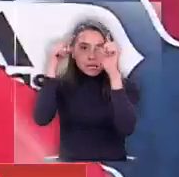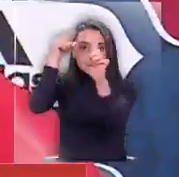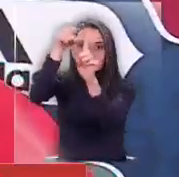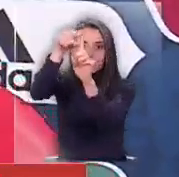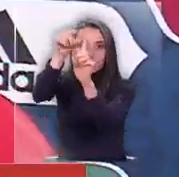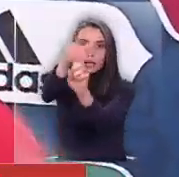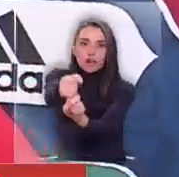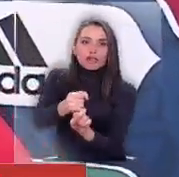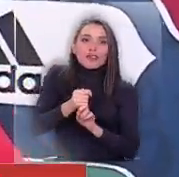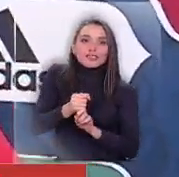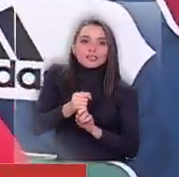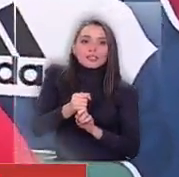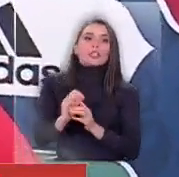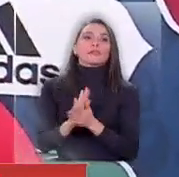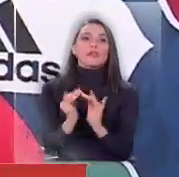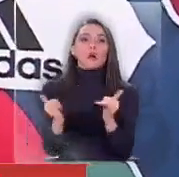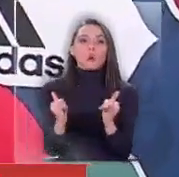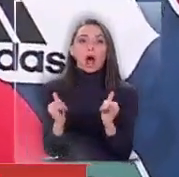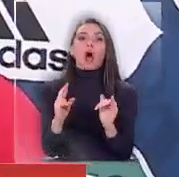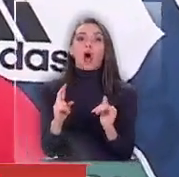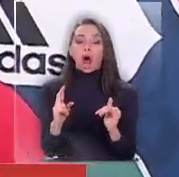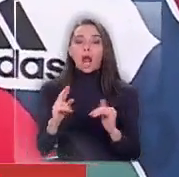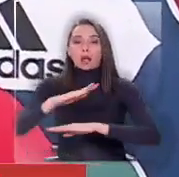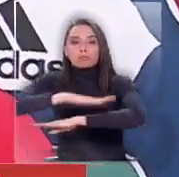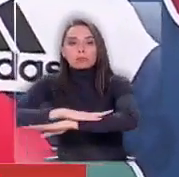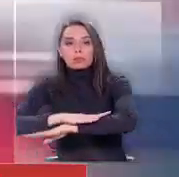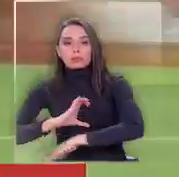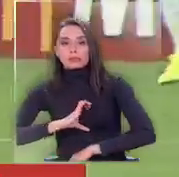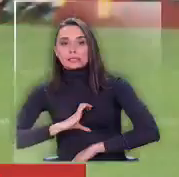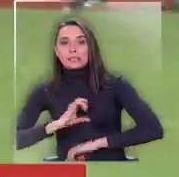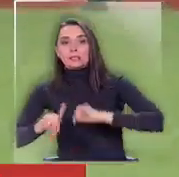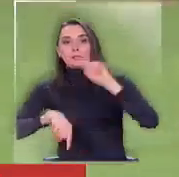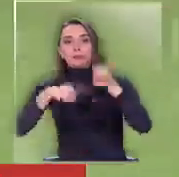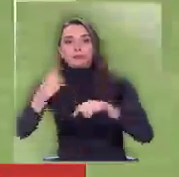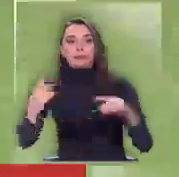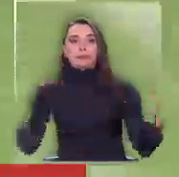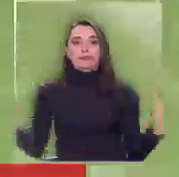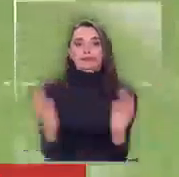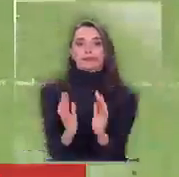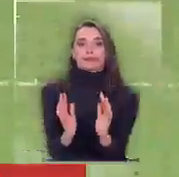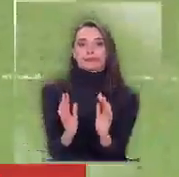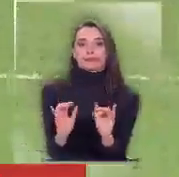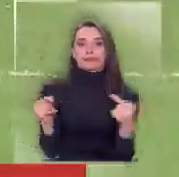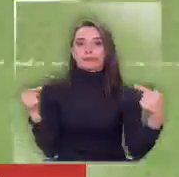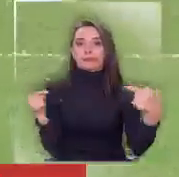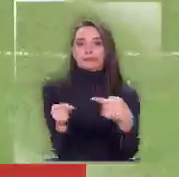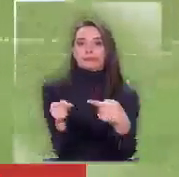objetivo. Esperamos que todos los jugadores estén a disposición del técnico para el próximo partido.